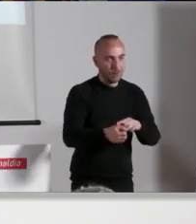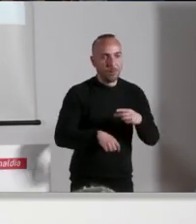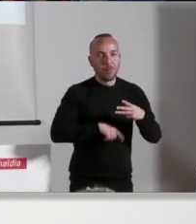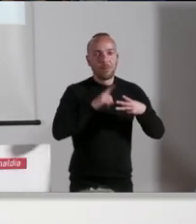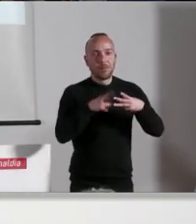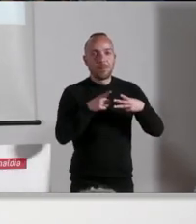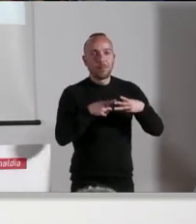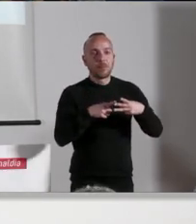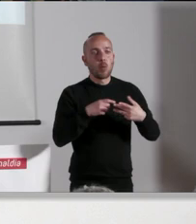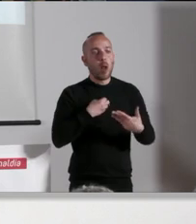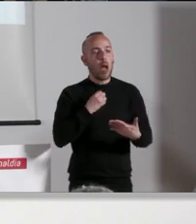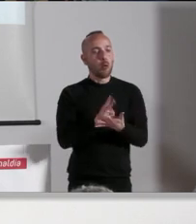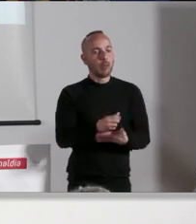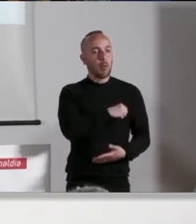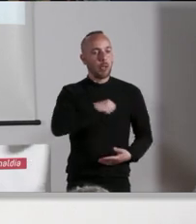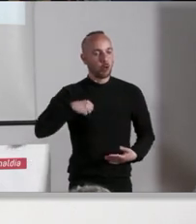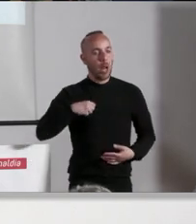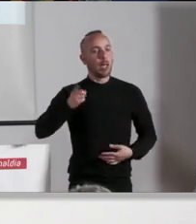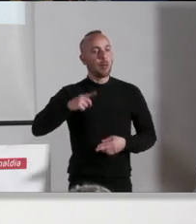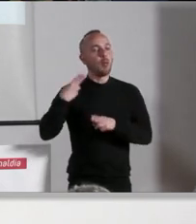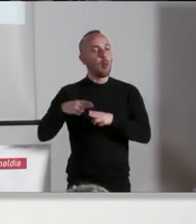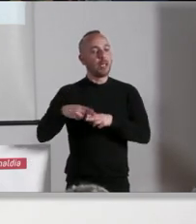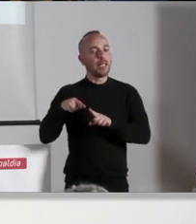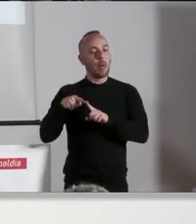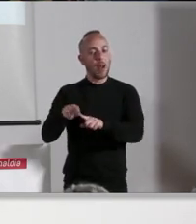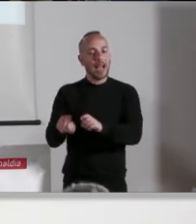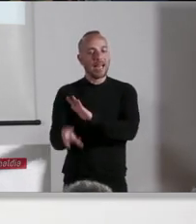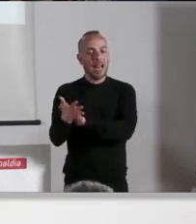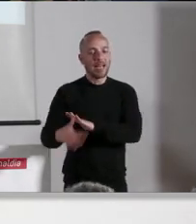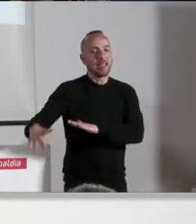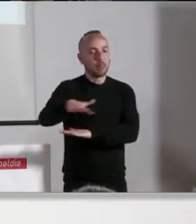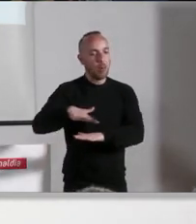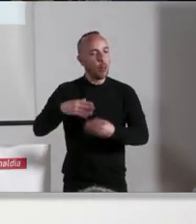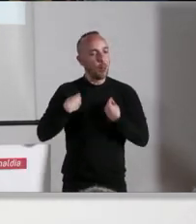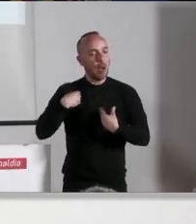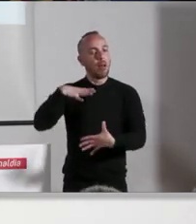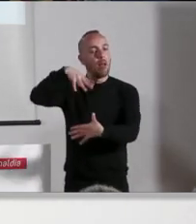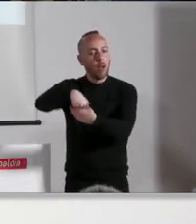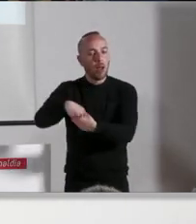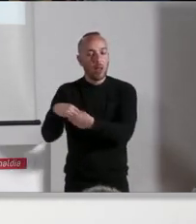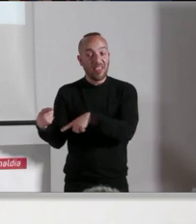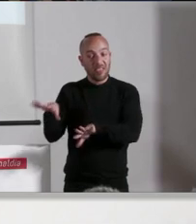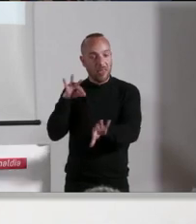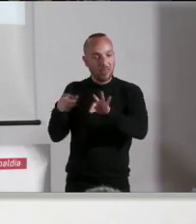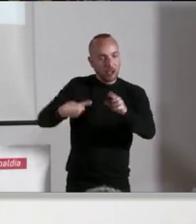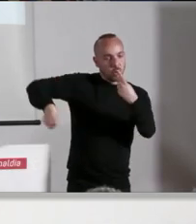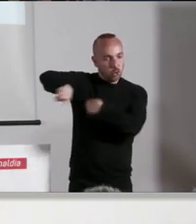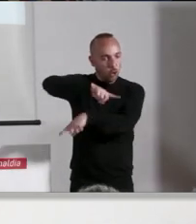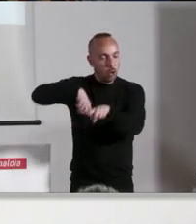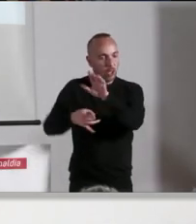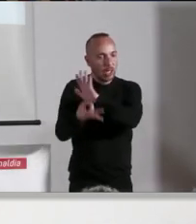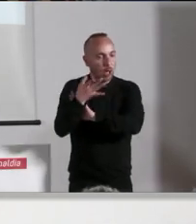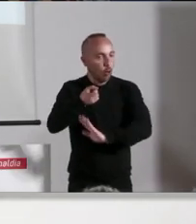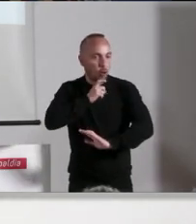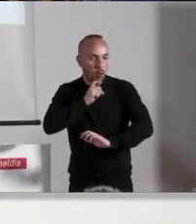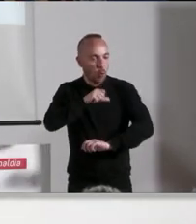una apuesta personal y política por construir un espacio que habitar y disfrutar, pudiendo decidir quiénes y cómo creamos y sostenemos esta comunidad. Es decir, que